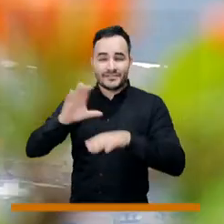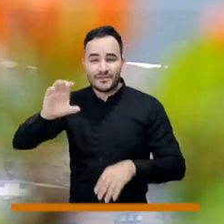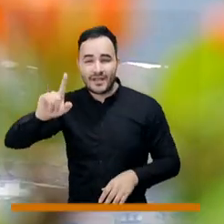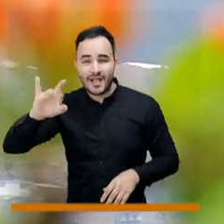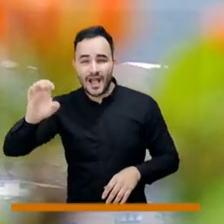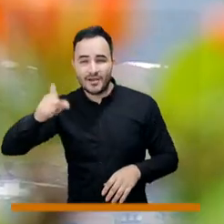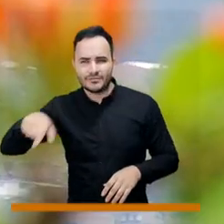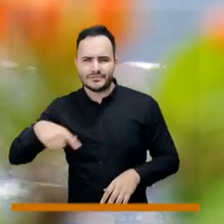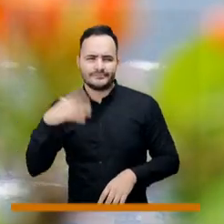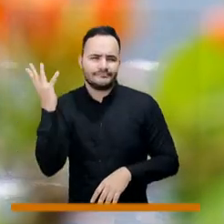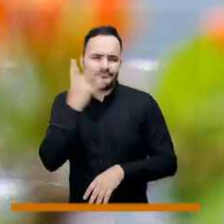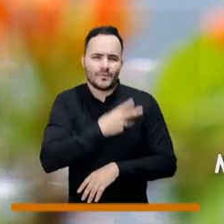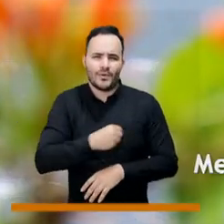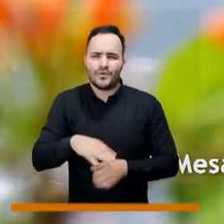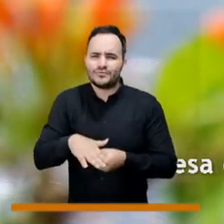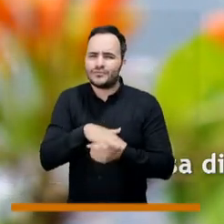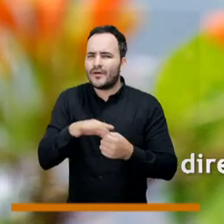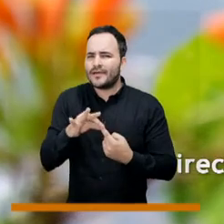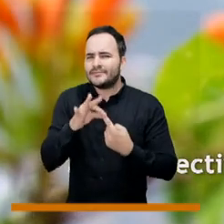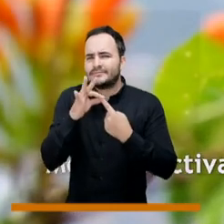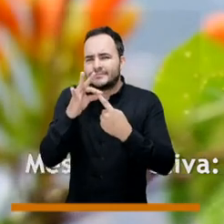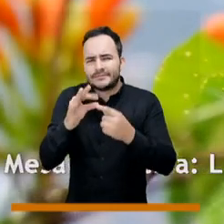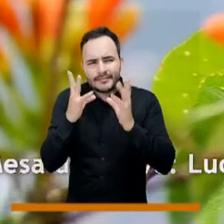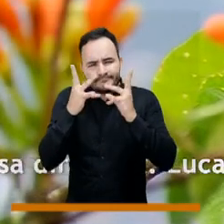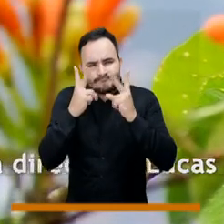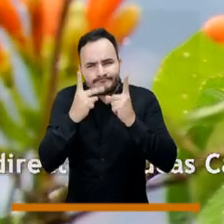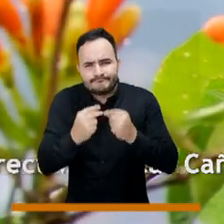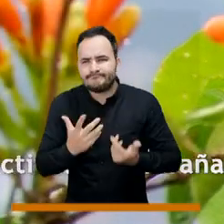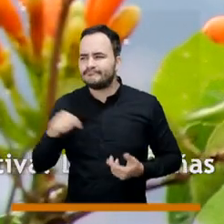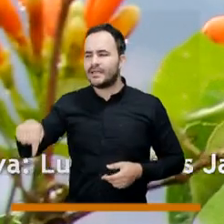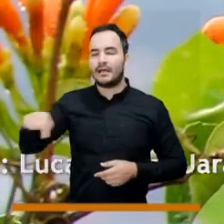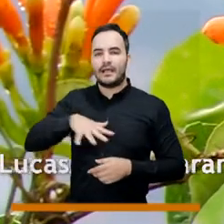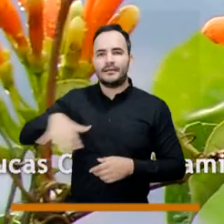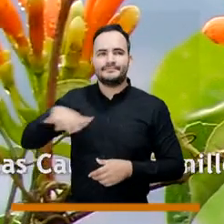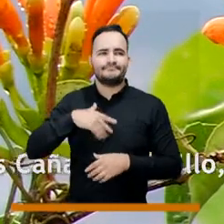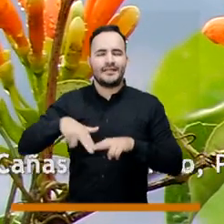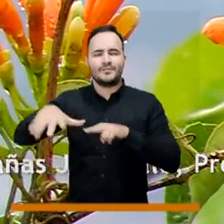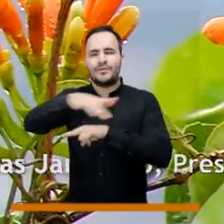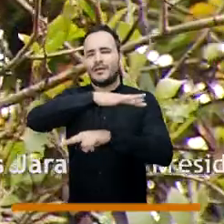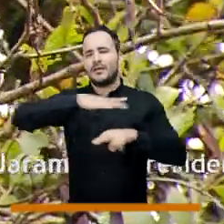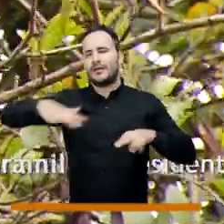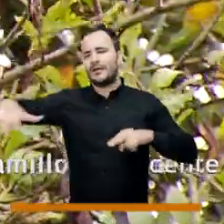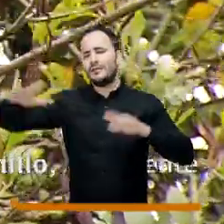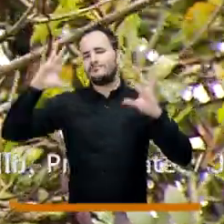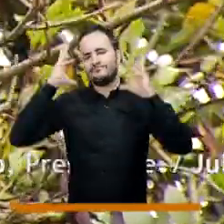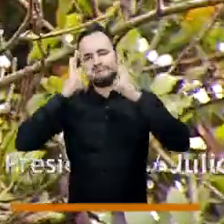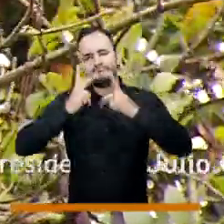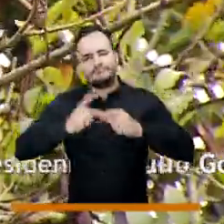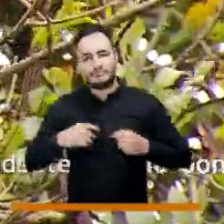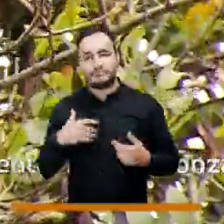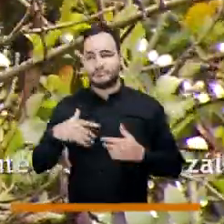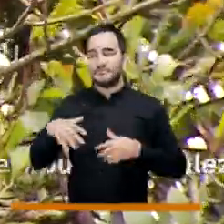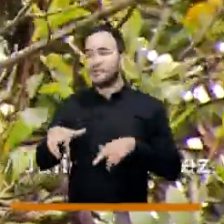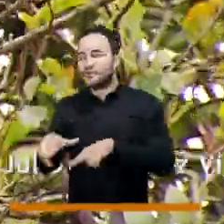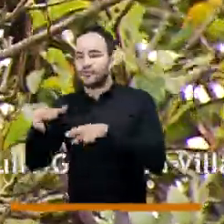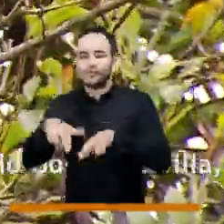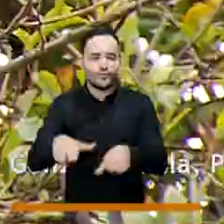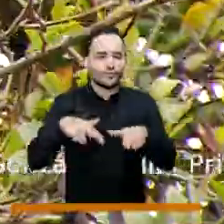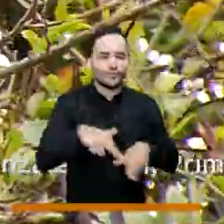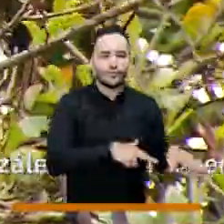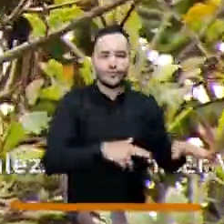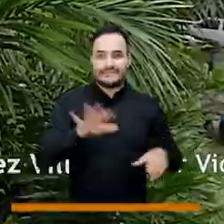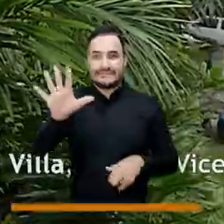de la ciudad. Cauces de Oriente es un barrio muy especial, es un barrio rodeado de naturaleza, lo bañan cinco